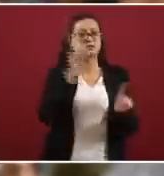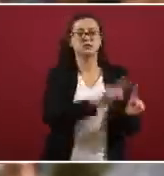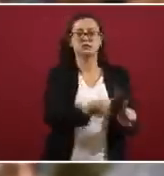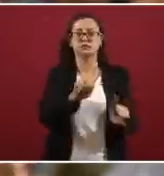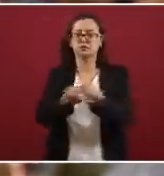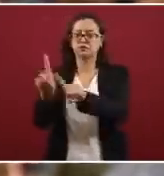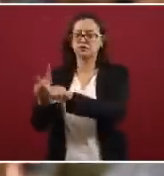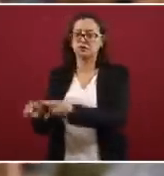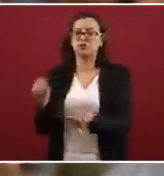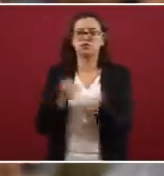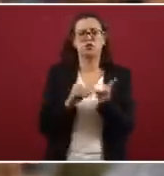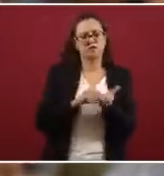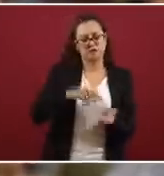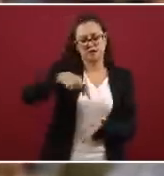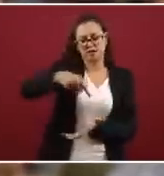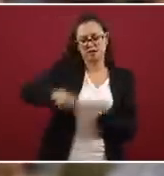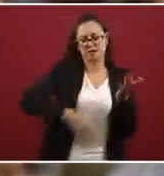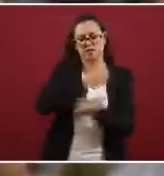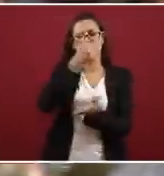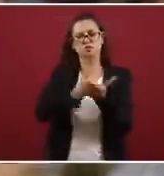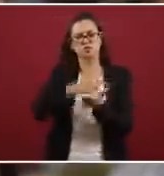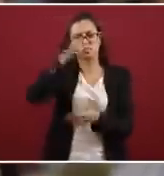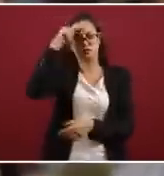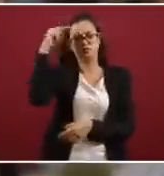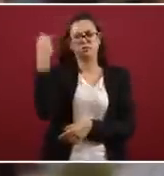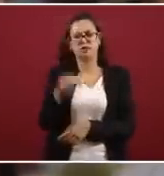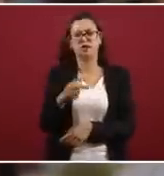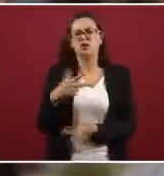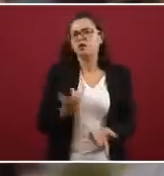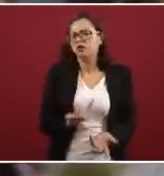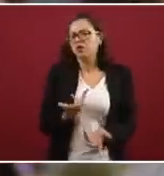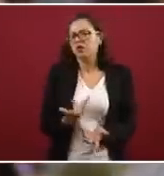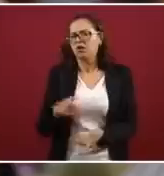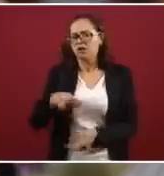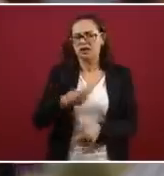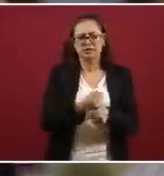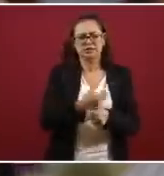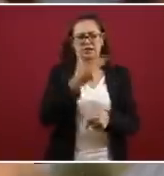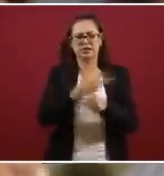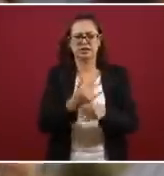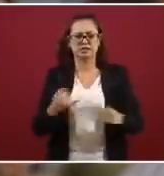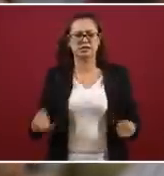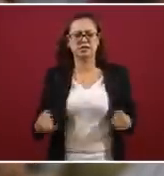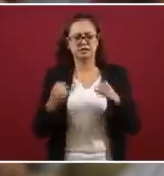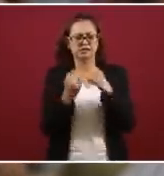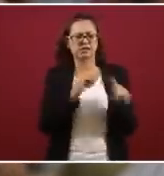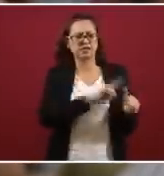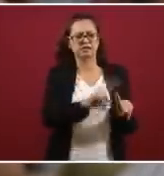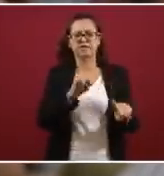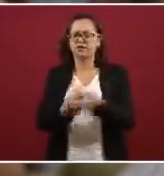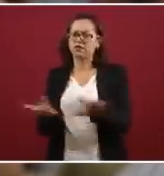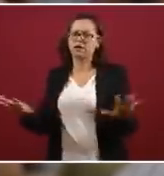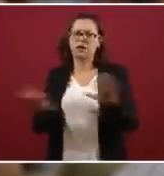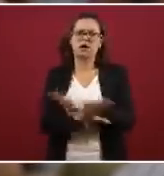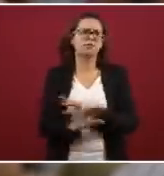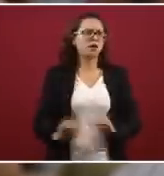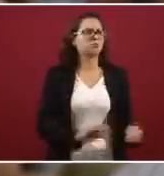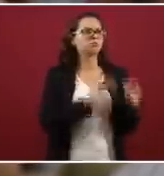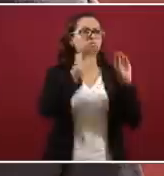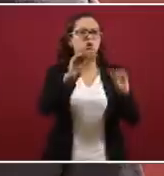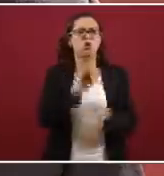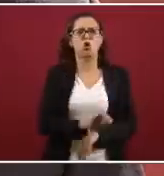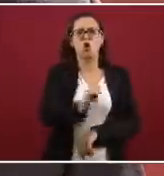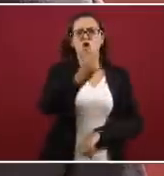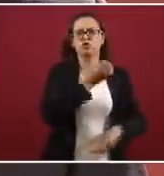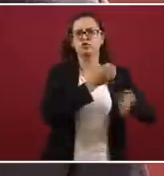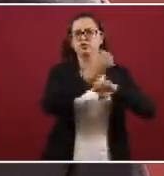desde la Ciudad de México. Esta pregunta es para usted: ¿cómo va su plan de llevar las secretarías y otras dependencias a diversas ciudades del país?